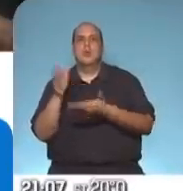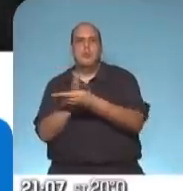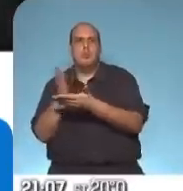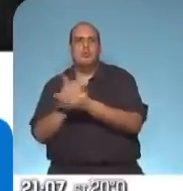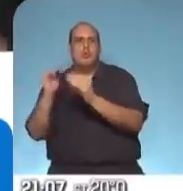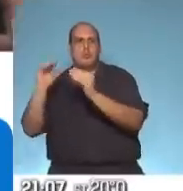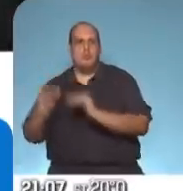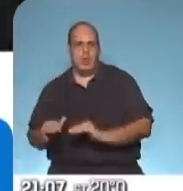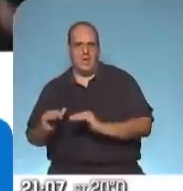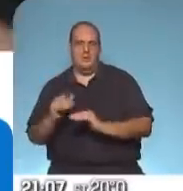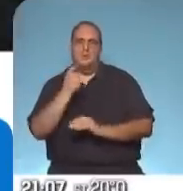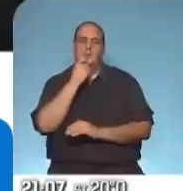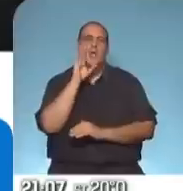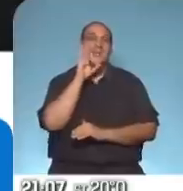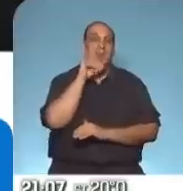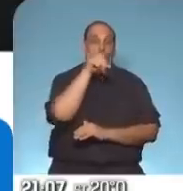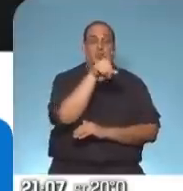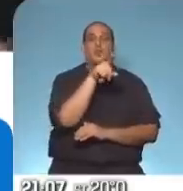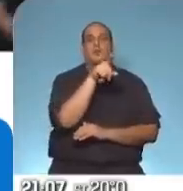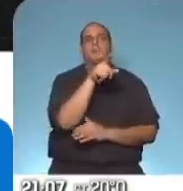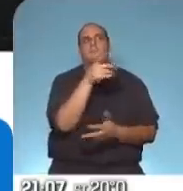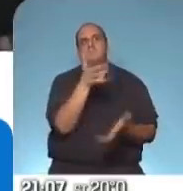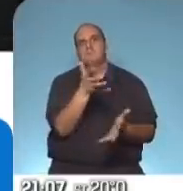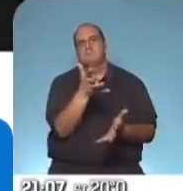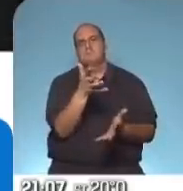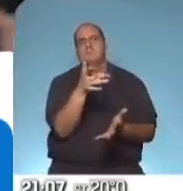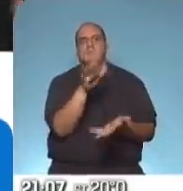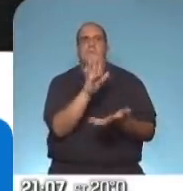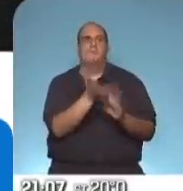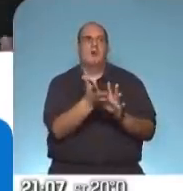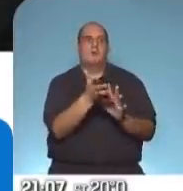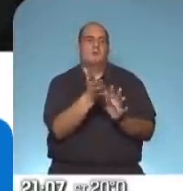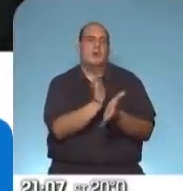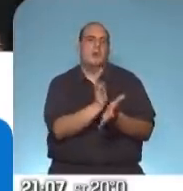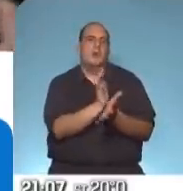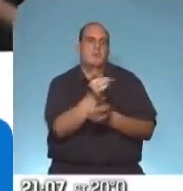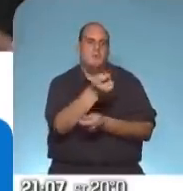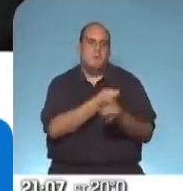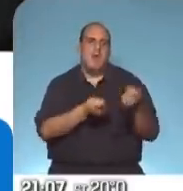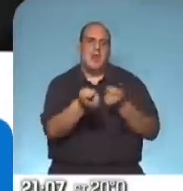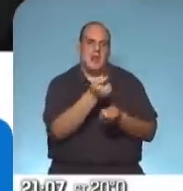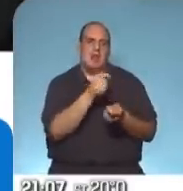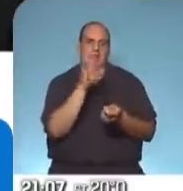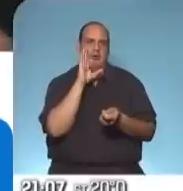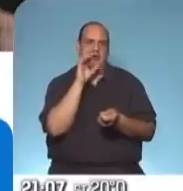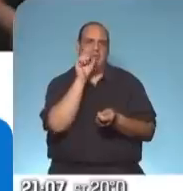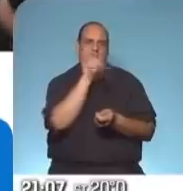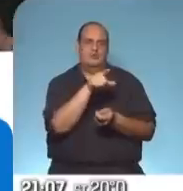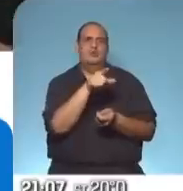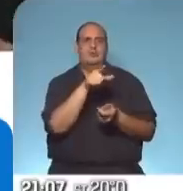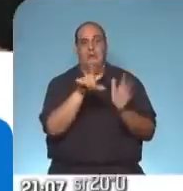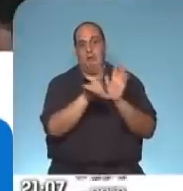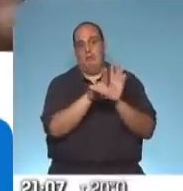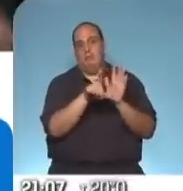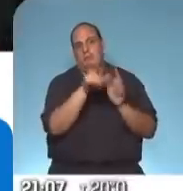Incluso Estados Unidos se calcula que por la dinámica que tiene el mercado en Estados Unidos, que se rige por las leyes